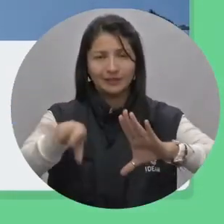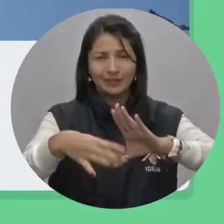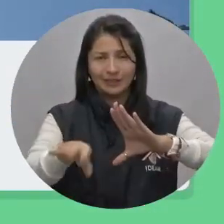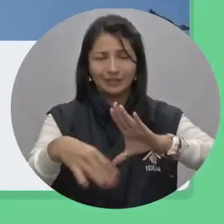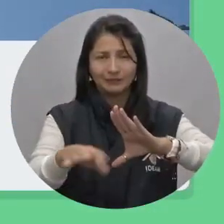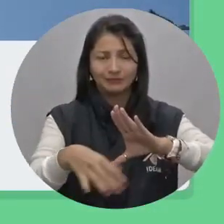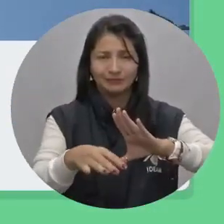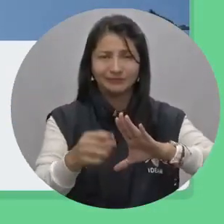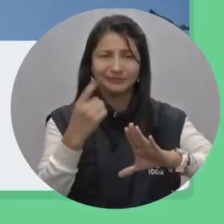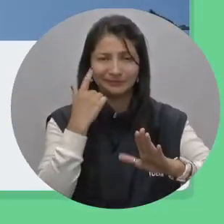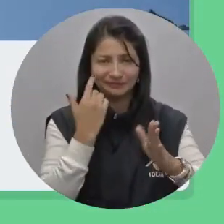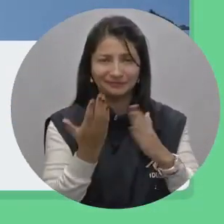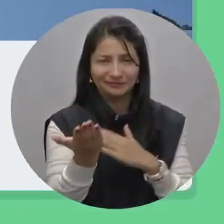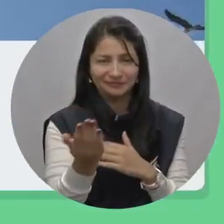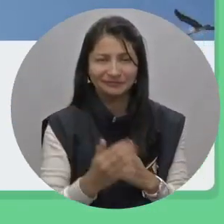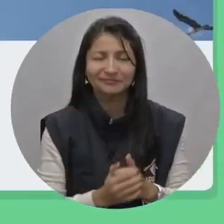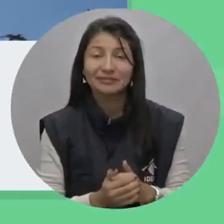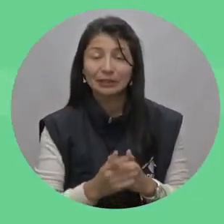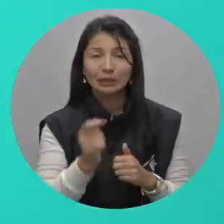en